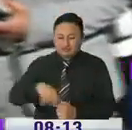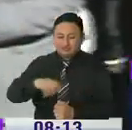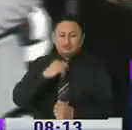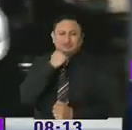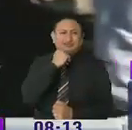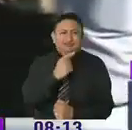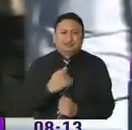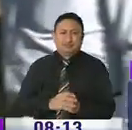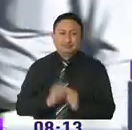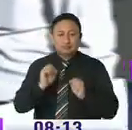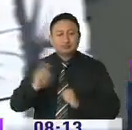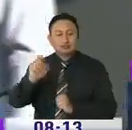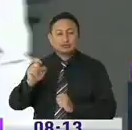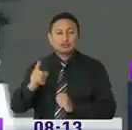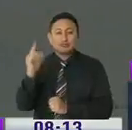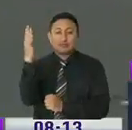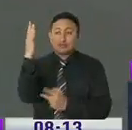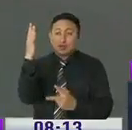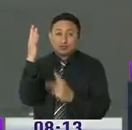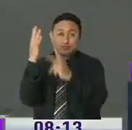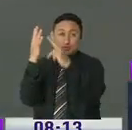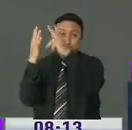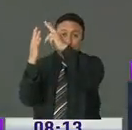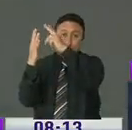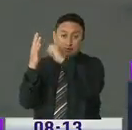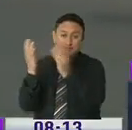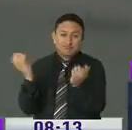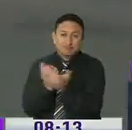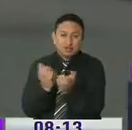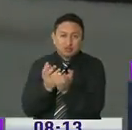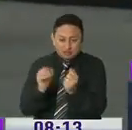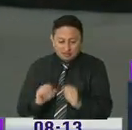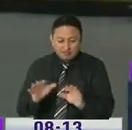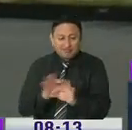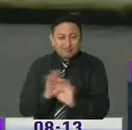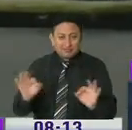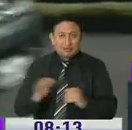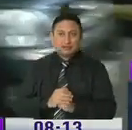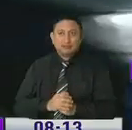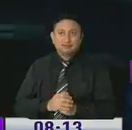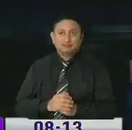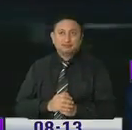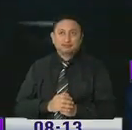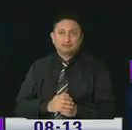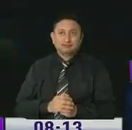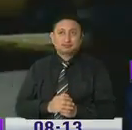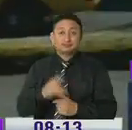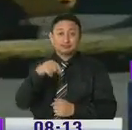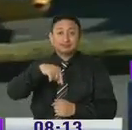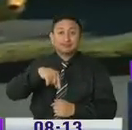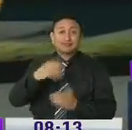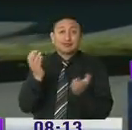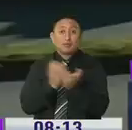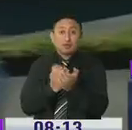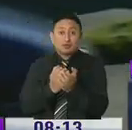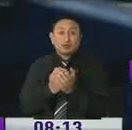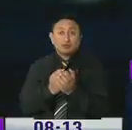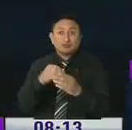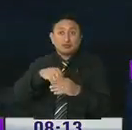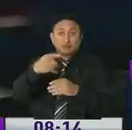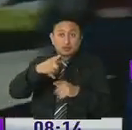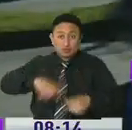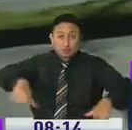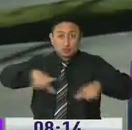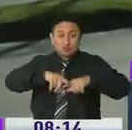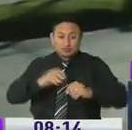¿no? Hay que podar esos árboles. En cuanto a la basura, hay muchas cosas que quedan deseando, porque la basura fuera de los lugares convenientes,